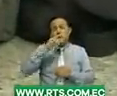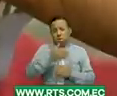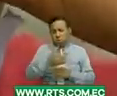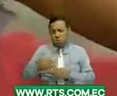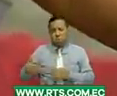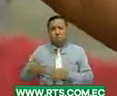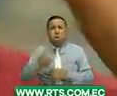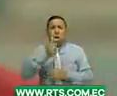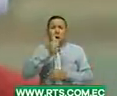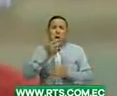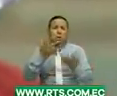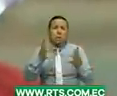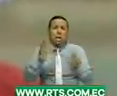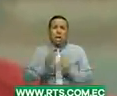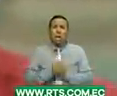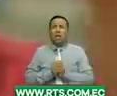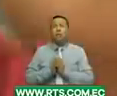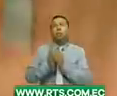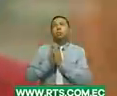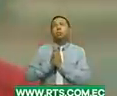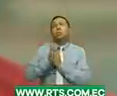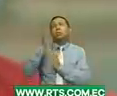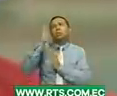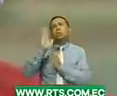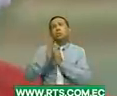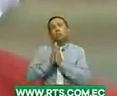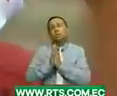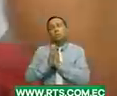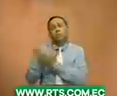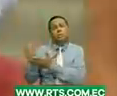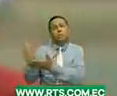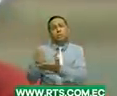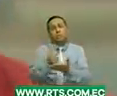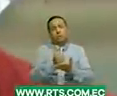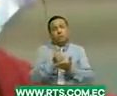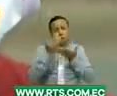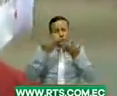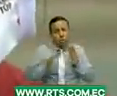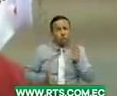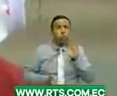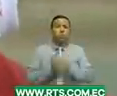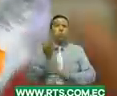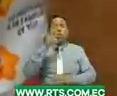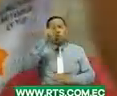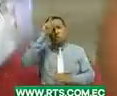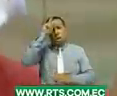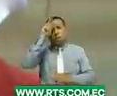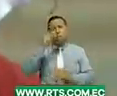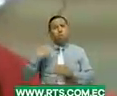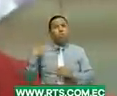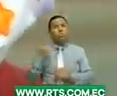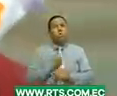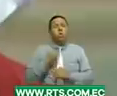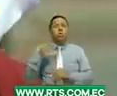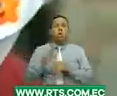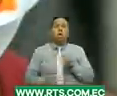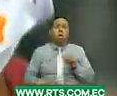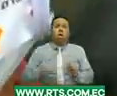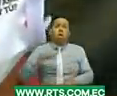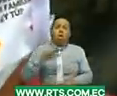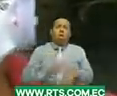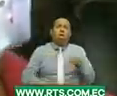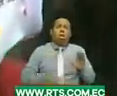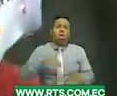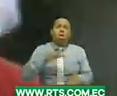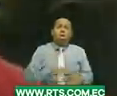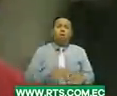agua. Pidiéndole mucho a Dios que todo nos salga bien para podernos ir a Perú. Nos hemos venido caminando y es